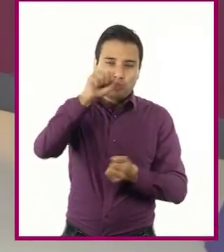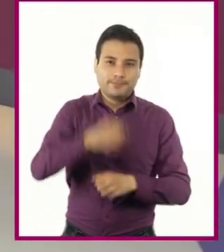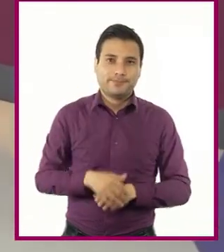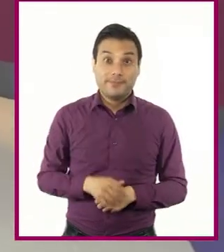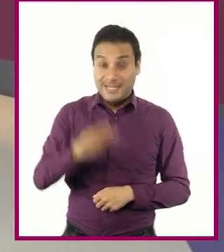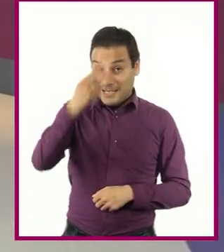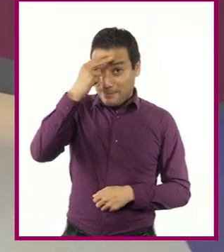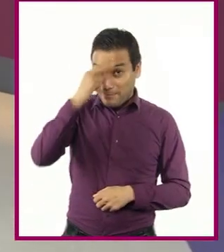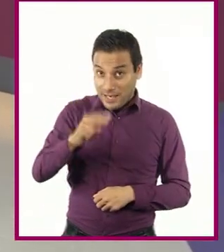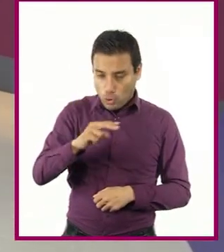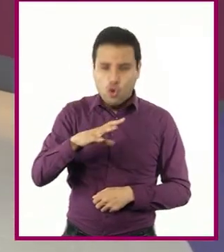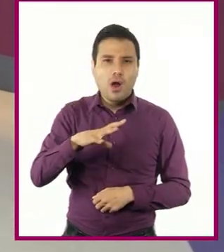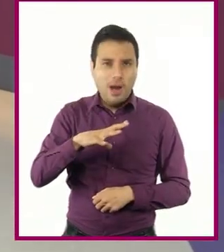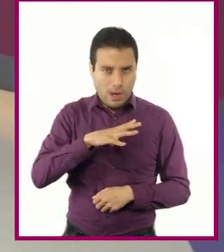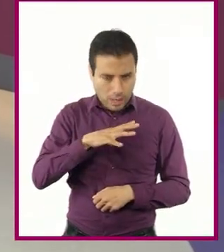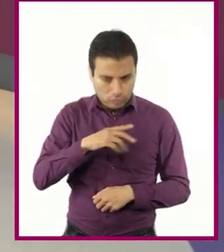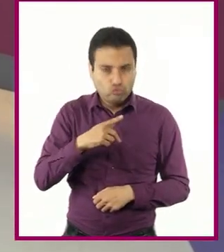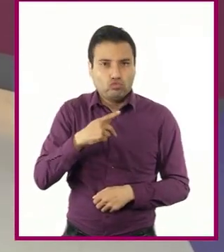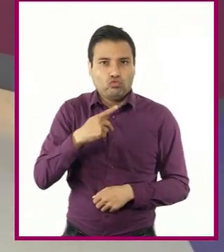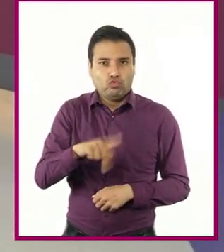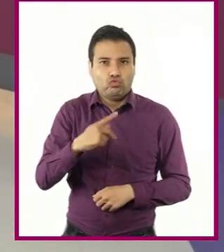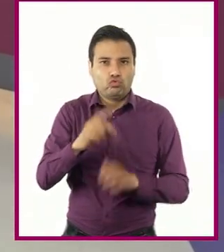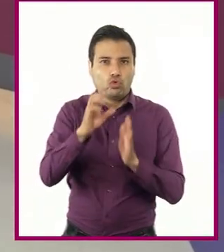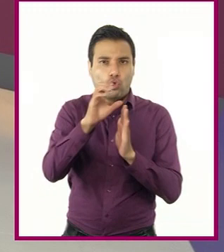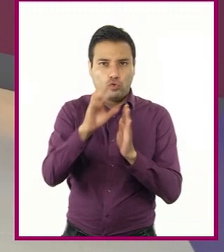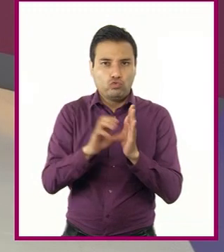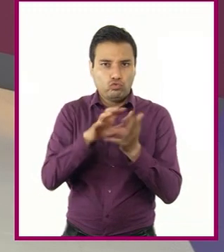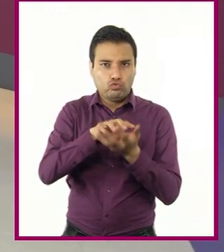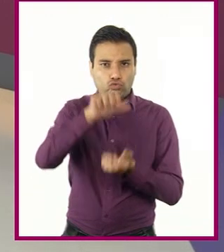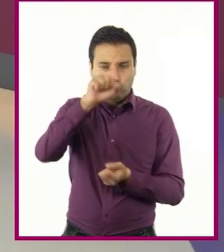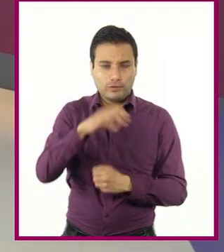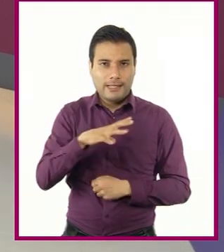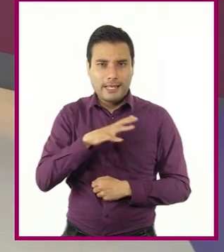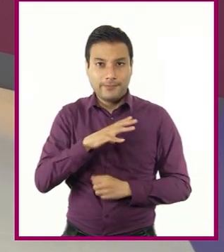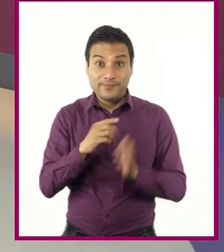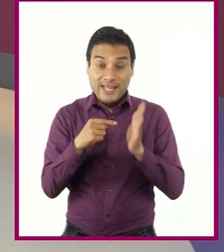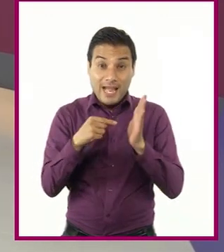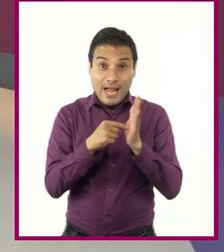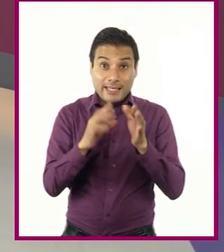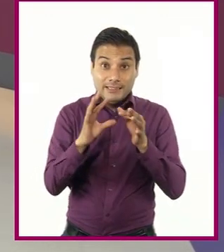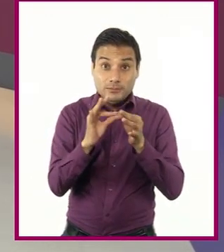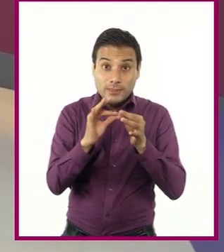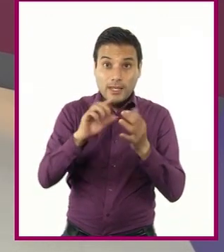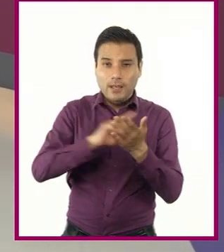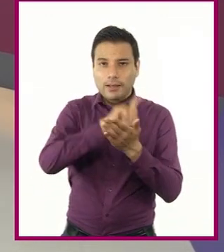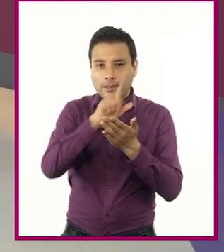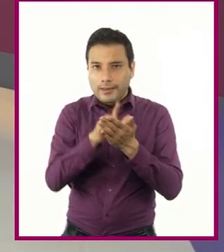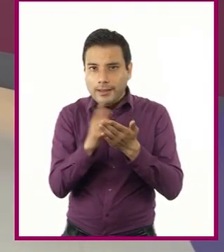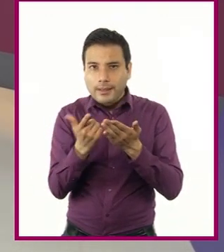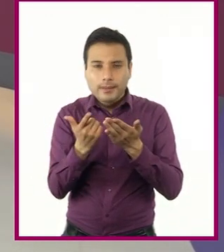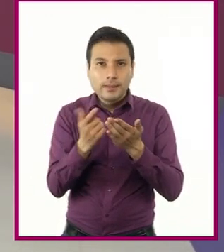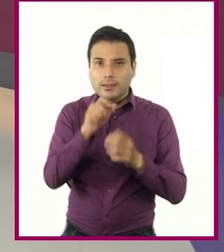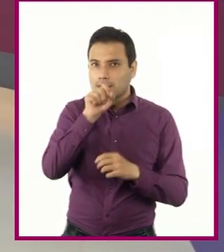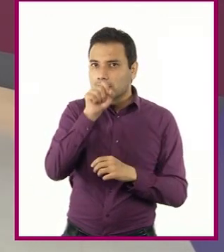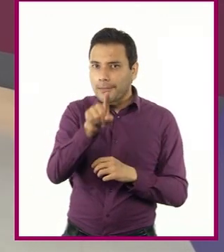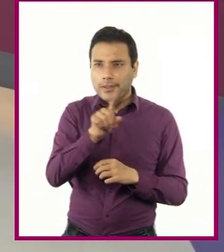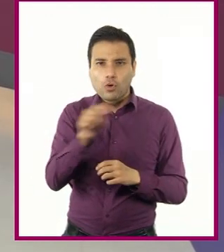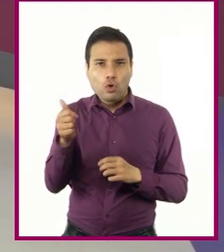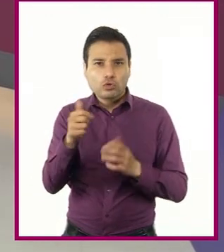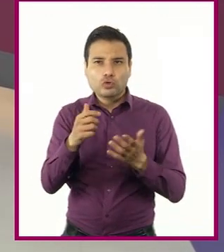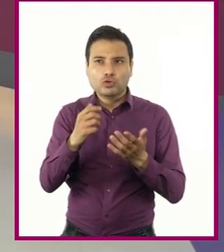la Constitución Política de los Estados Unidos Mexicanos donde se define que las leyes, junto con todos los